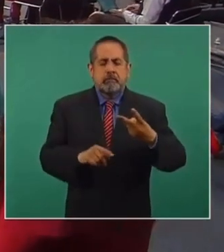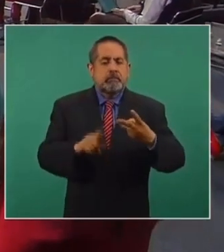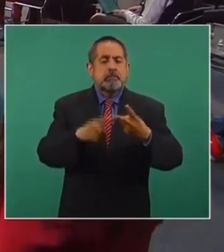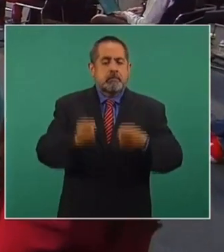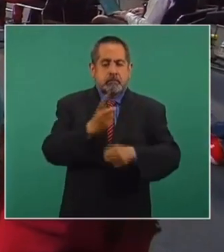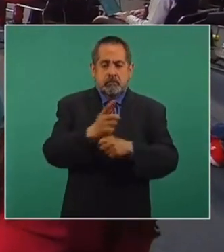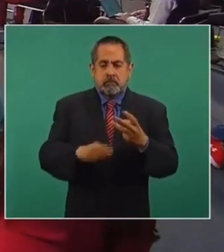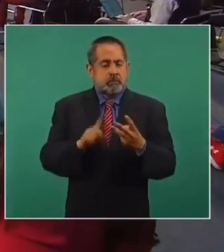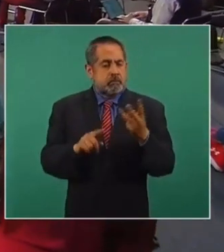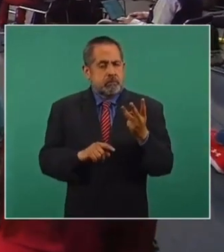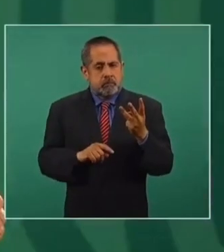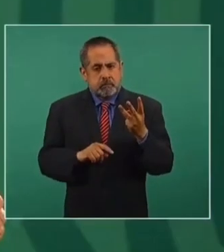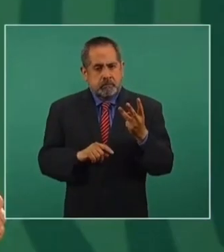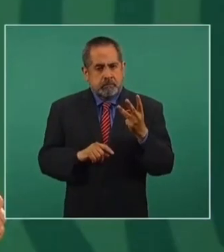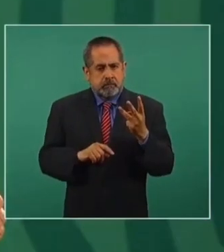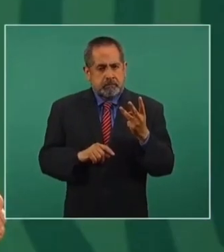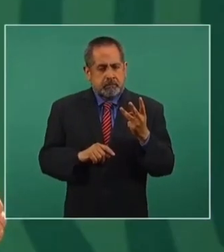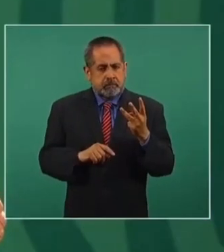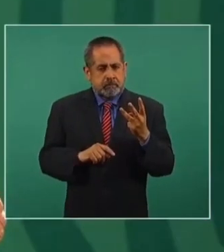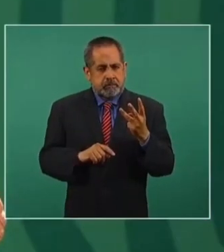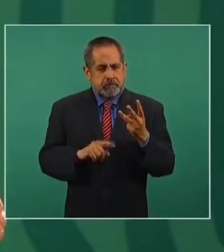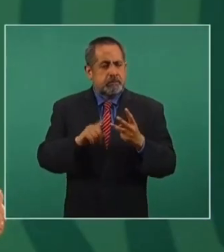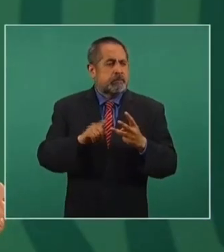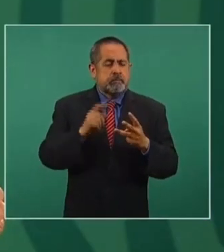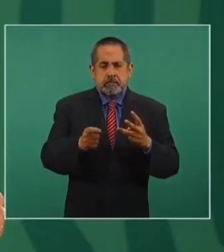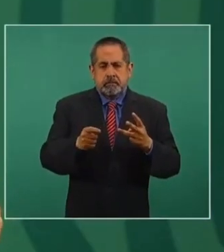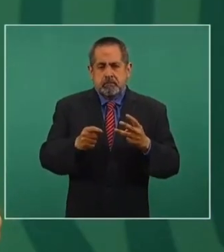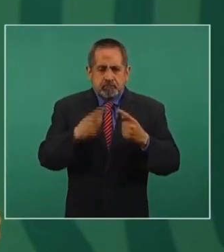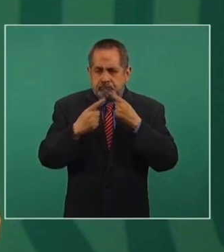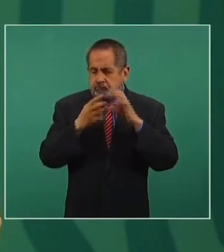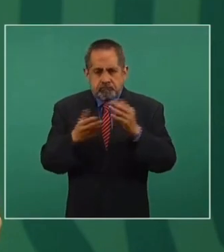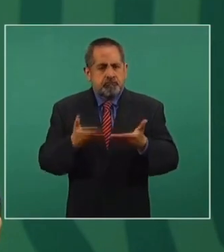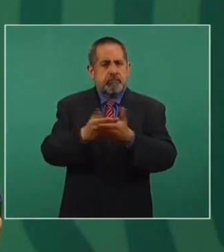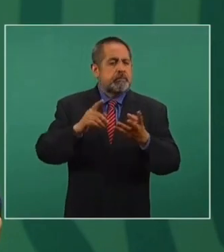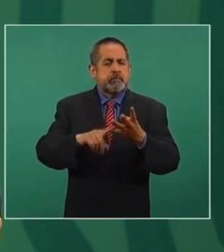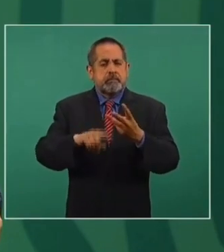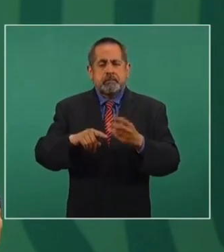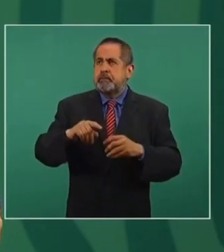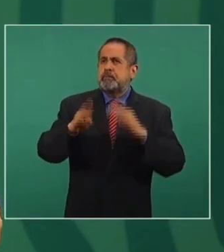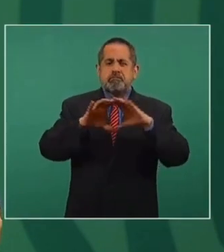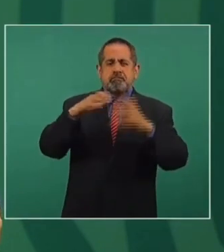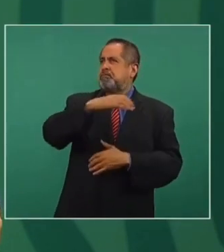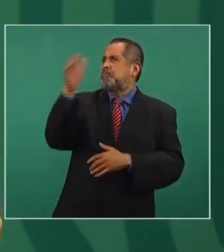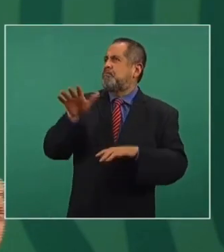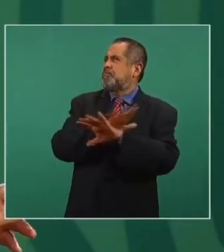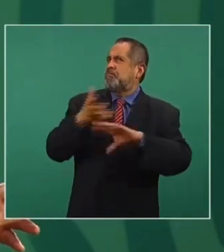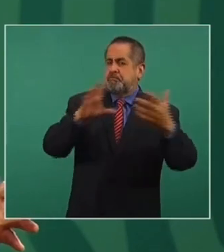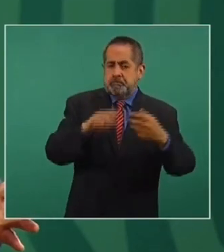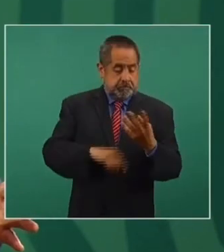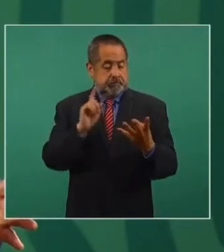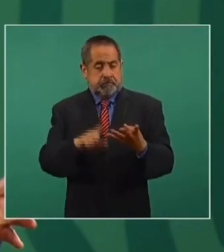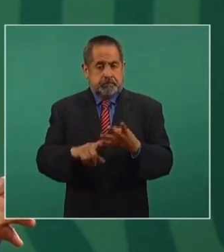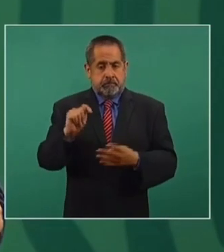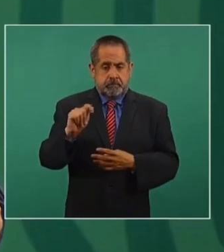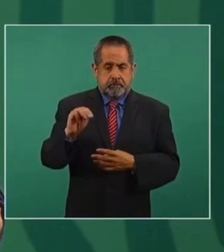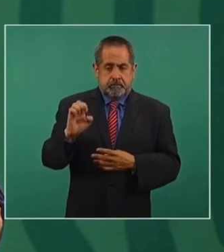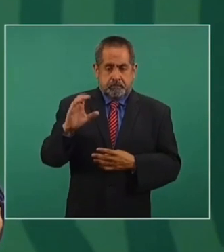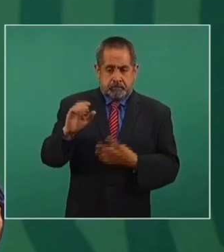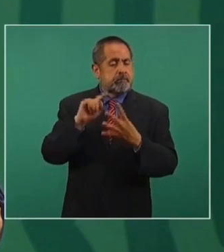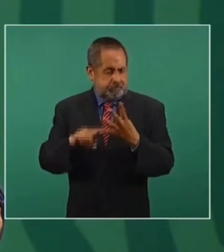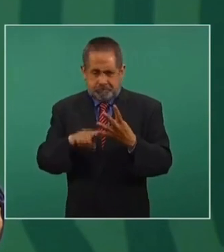la seguridad, lo que se ha estado planteando, el cambio climático y el tratado